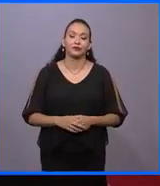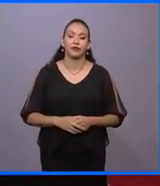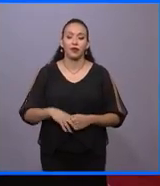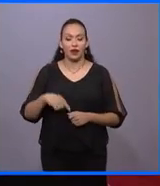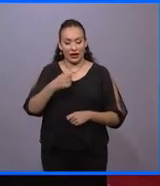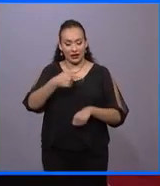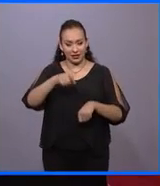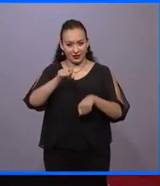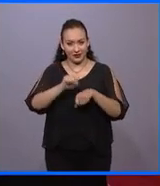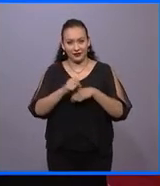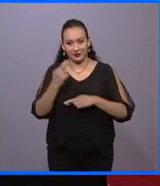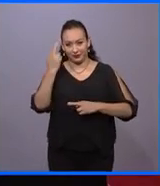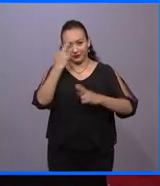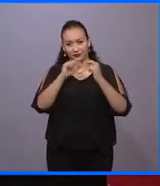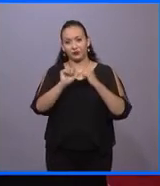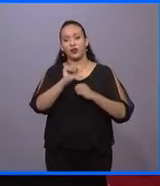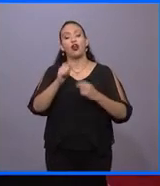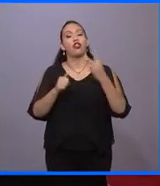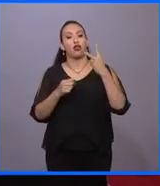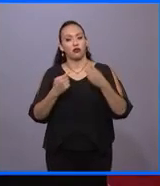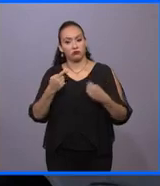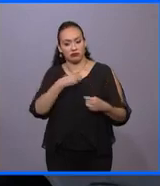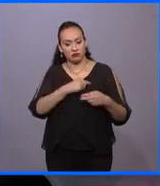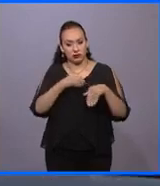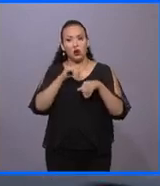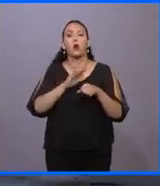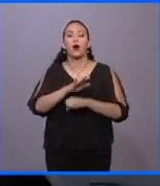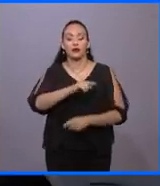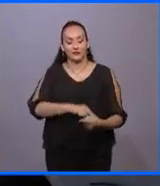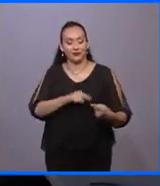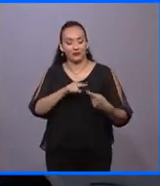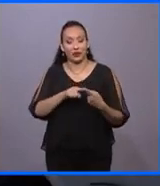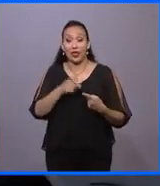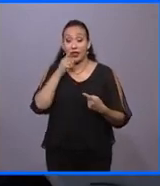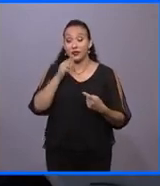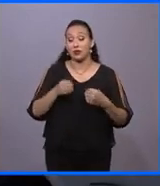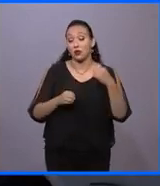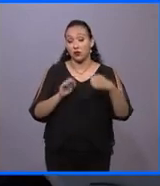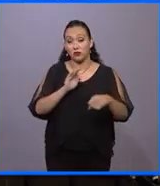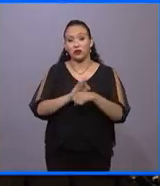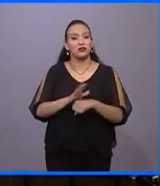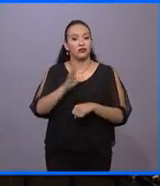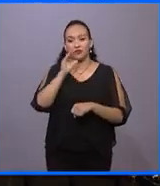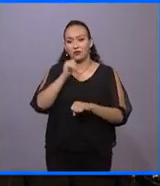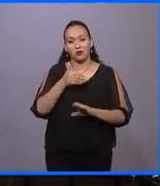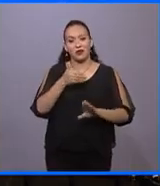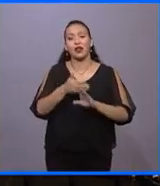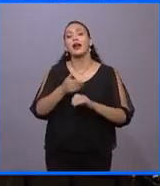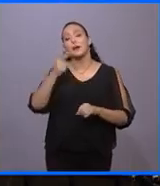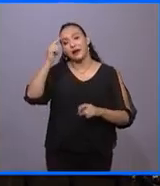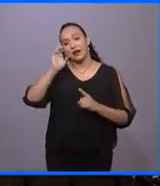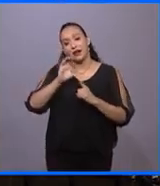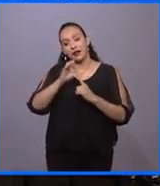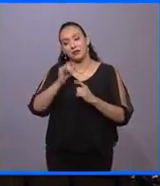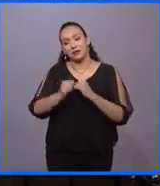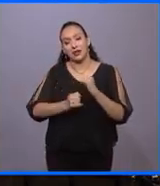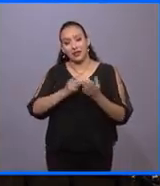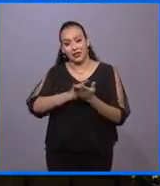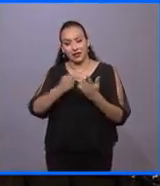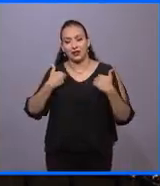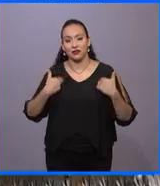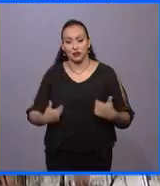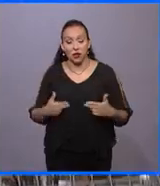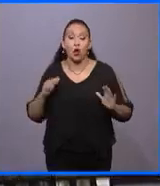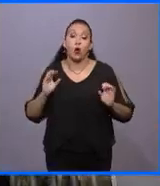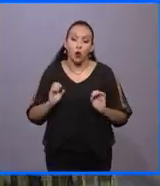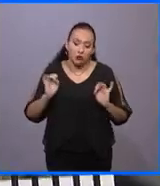También esta semana el Pleno estableció 2 jurisprudencias. Una, que no procede el juicio de amparo contra determinaciones de la Comisión Nacional de Derechos Humanos,